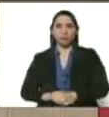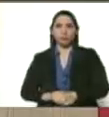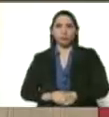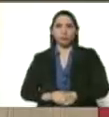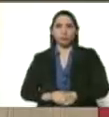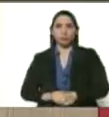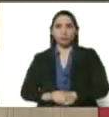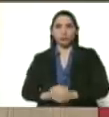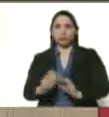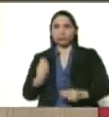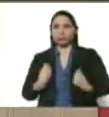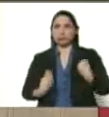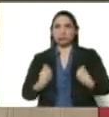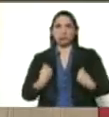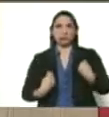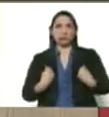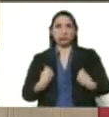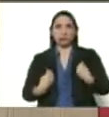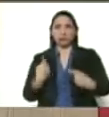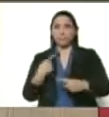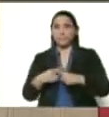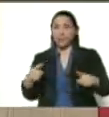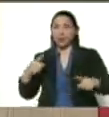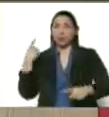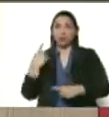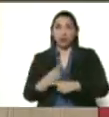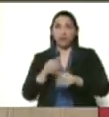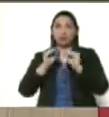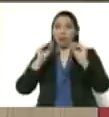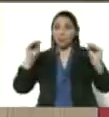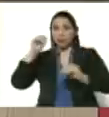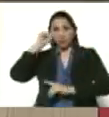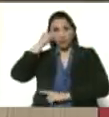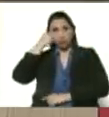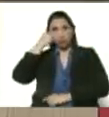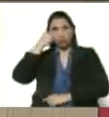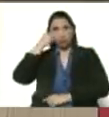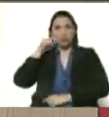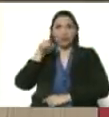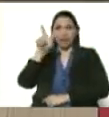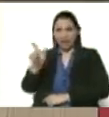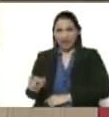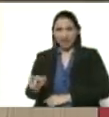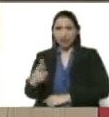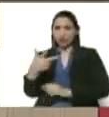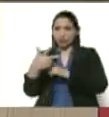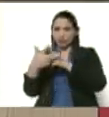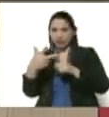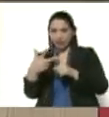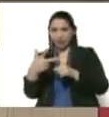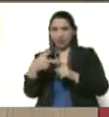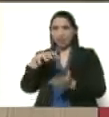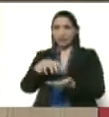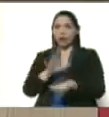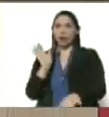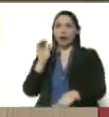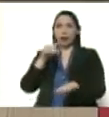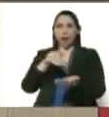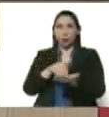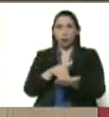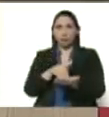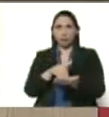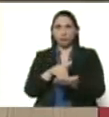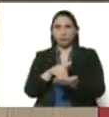llama a la preocupación, pero que debe llamar también a la reflexión. Este es un caso, son tres casos del estado de Aragua que